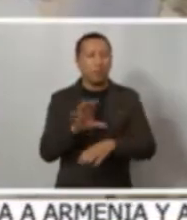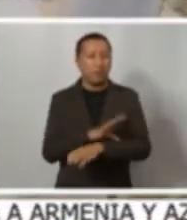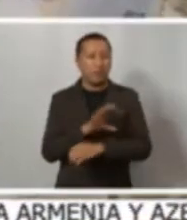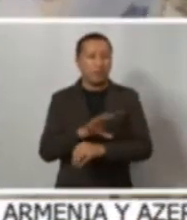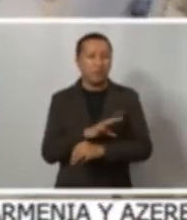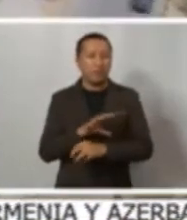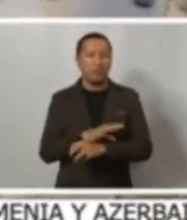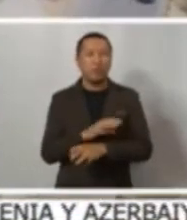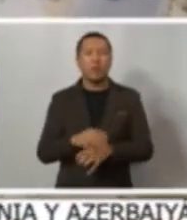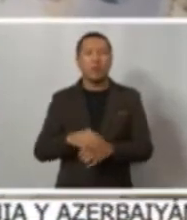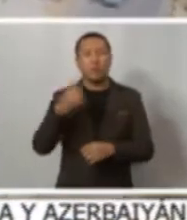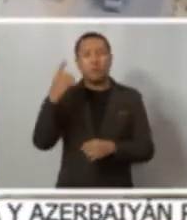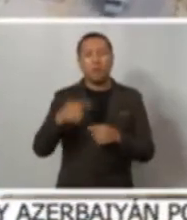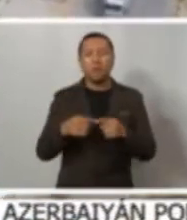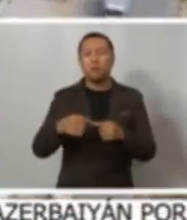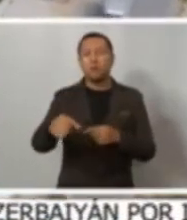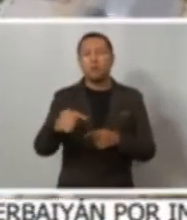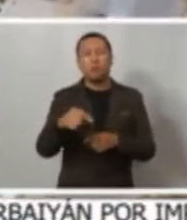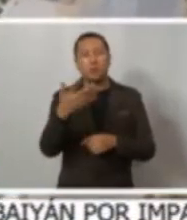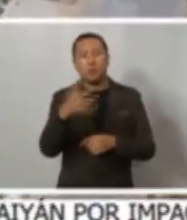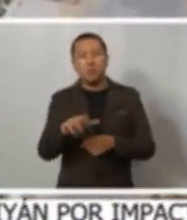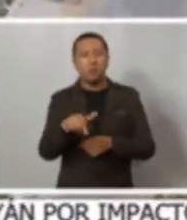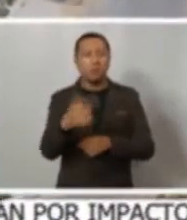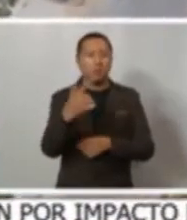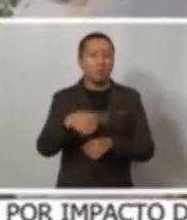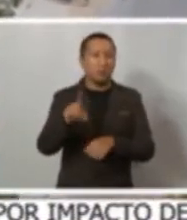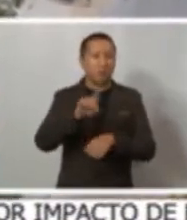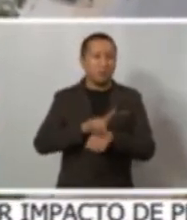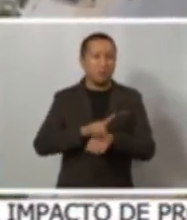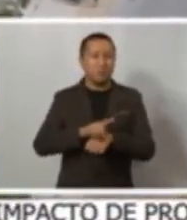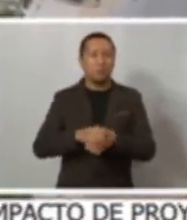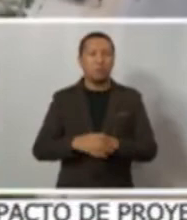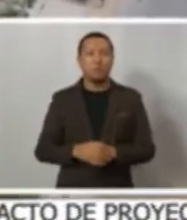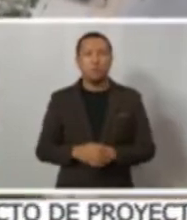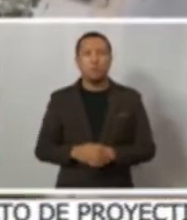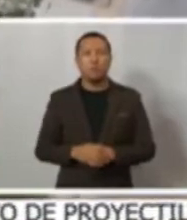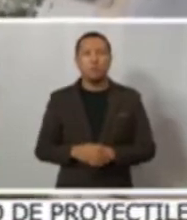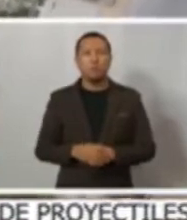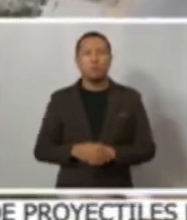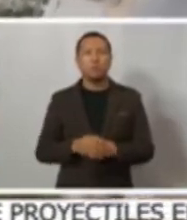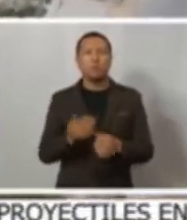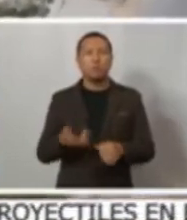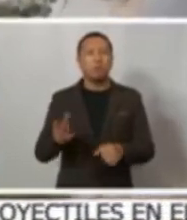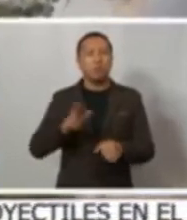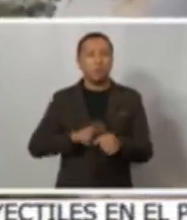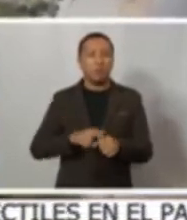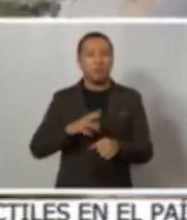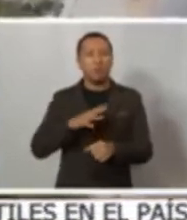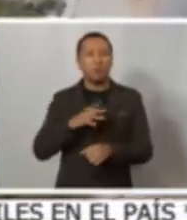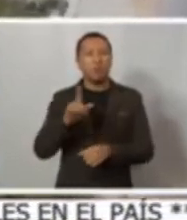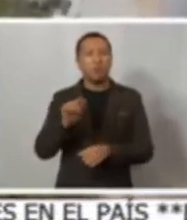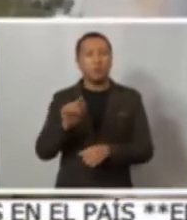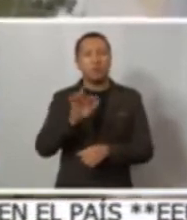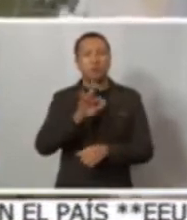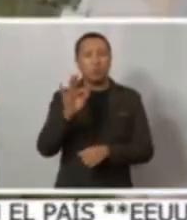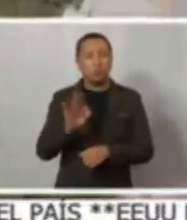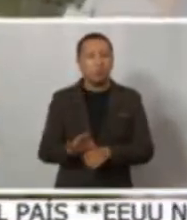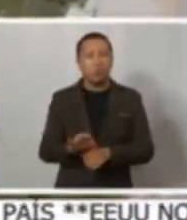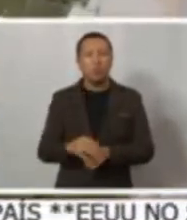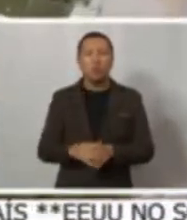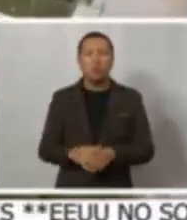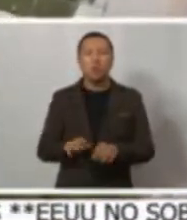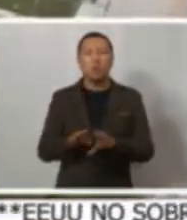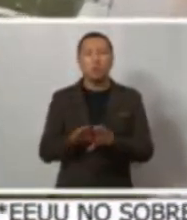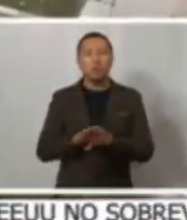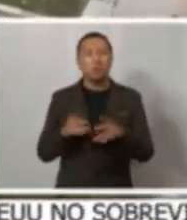hasta 10 o 12 días continuos. Dijo que la capacidad hospitalaria está al 70% y no descartó ausentismo del personal por la